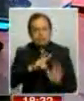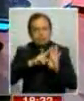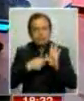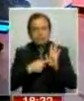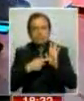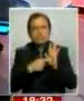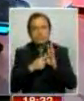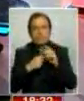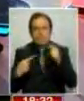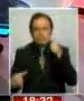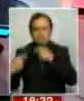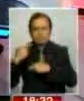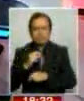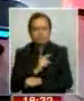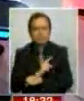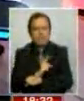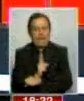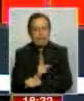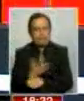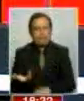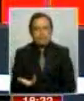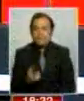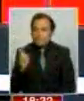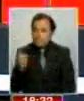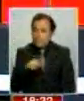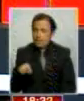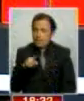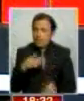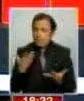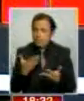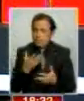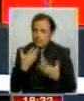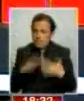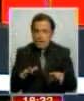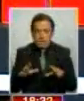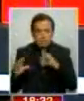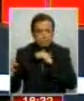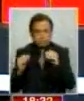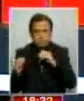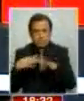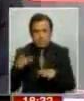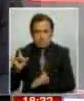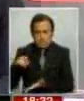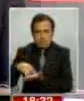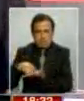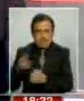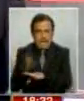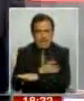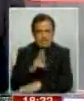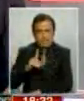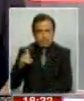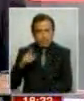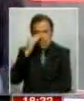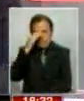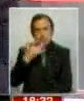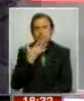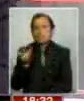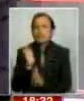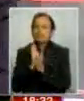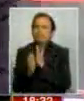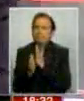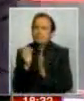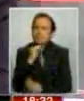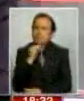discusión bastante rápida. Ustedes plantean que esto esté discutido y ya despachado en la Cámara antes del 21 de mayo. ¿Por qué esta celeridad,